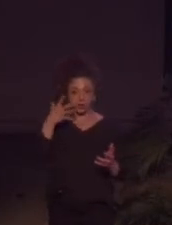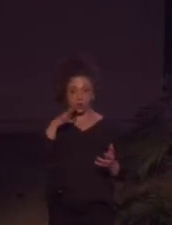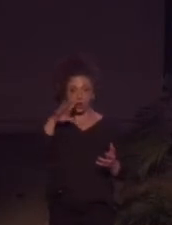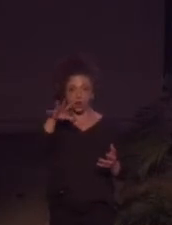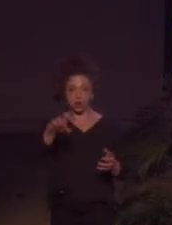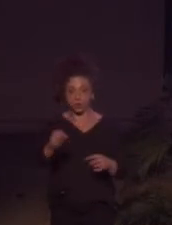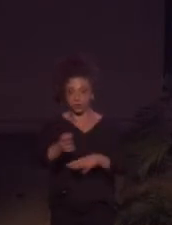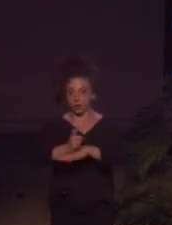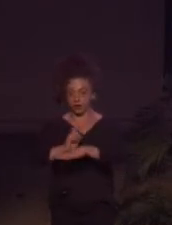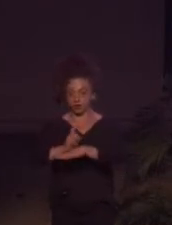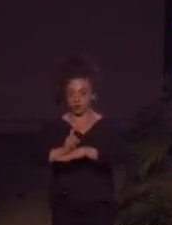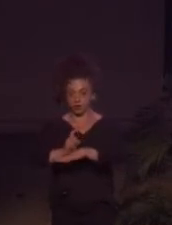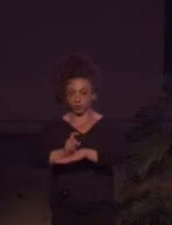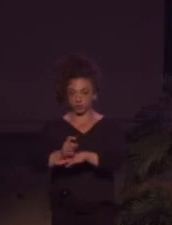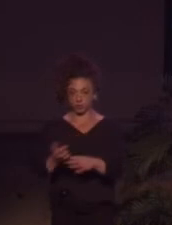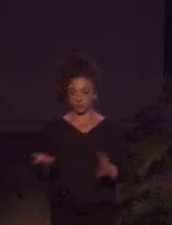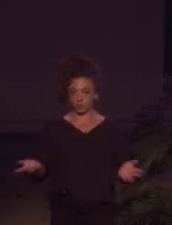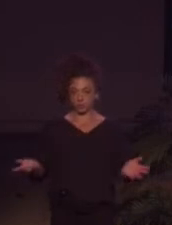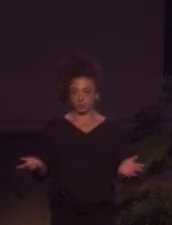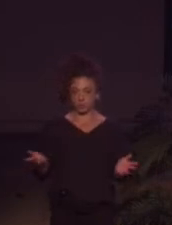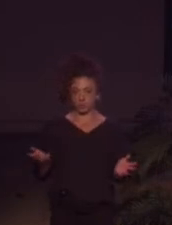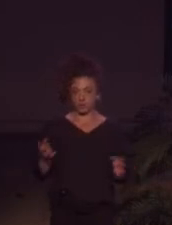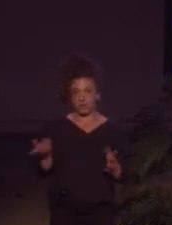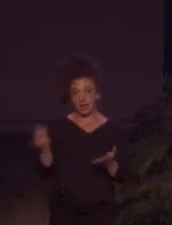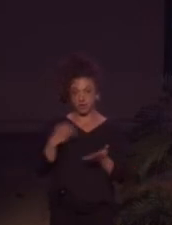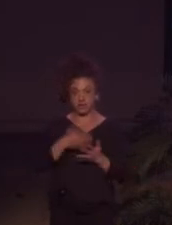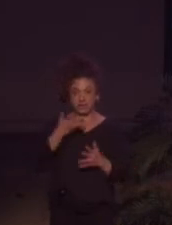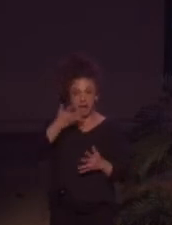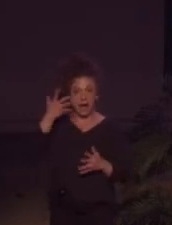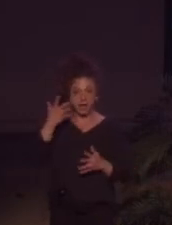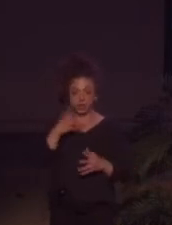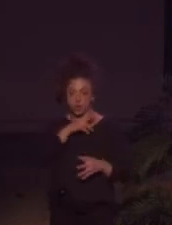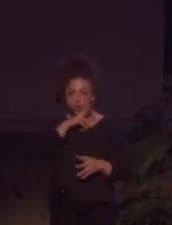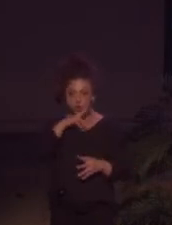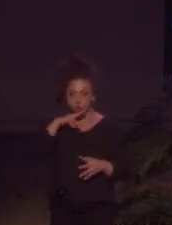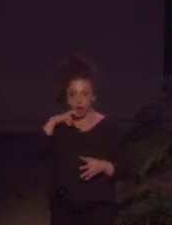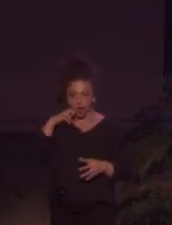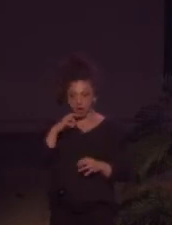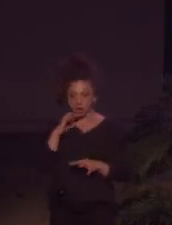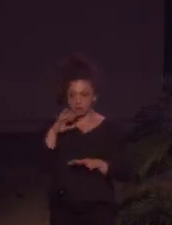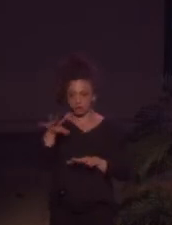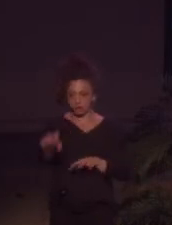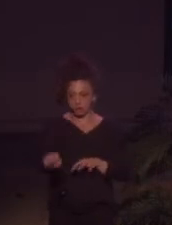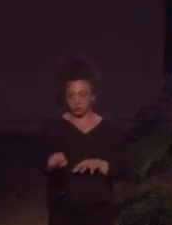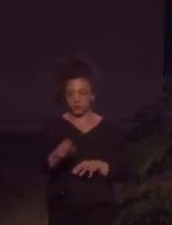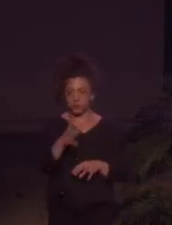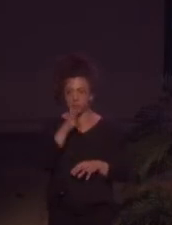ratón. Y el gato es bastante cruel, suele ser bastante cruel, porque el gato se